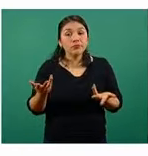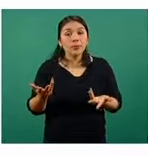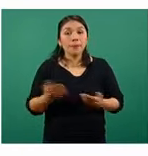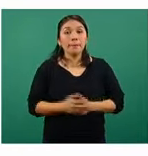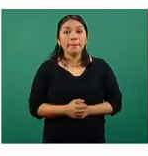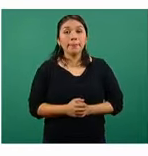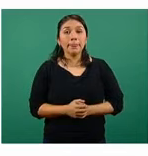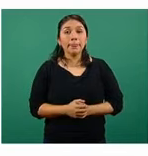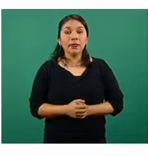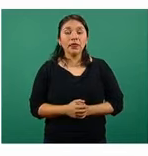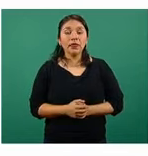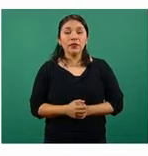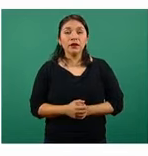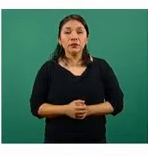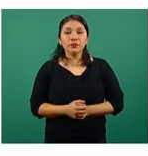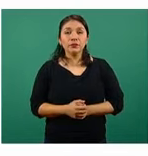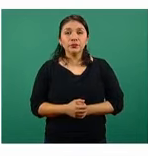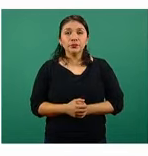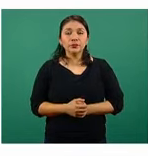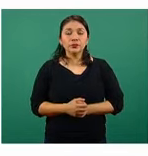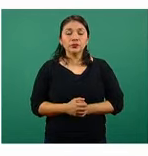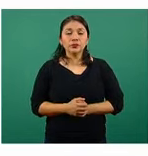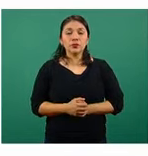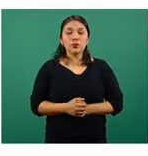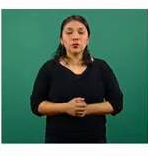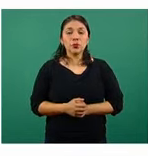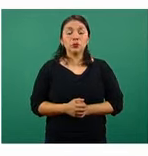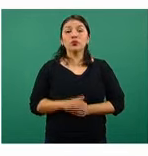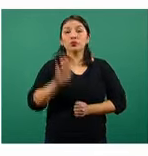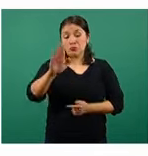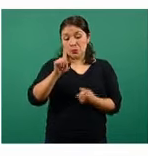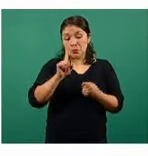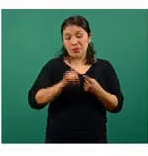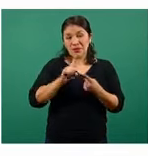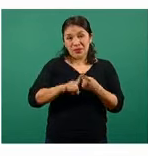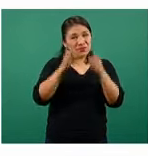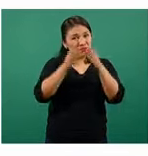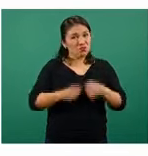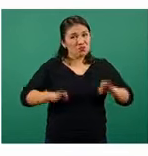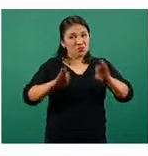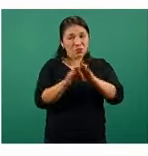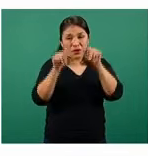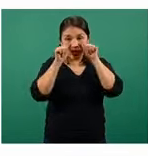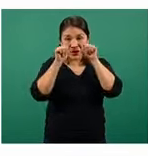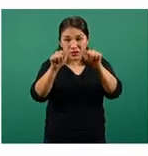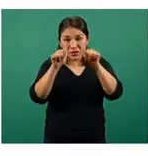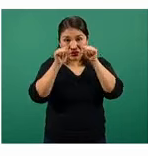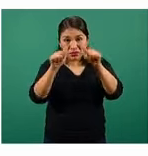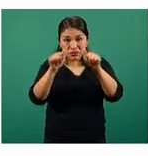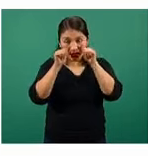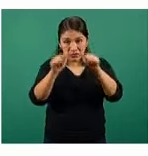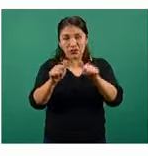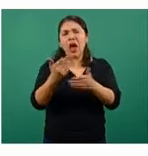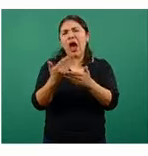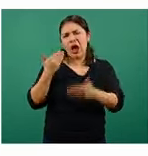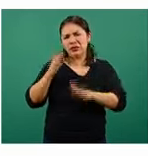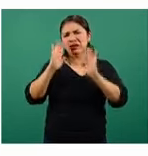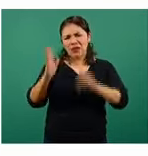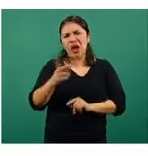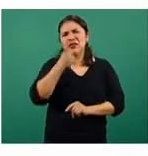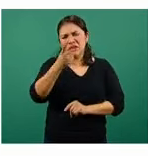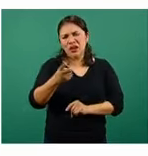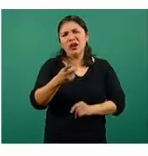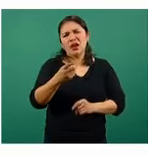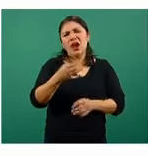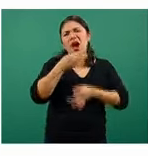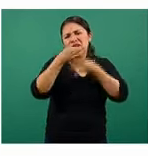de la población de adultos mayores. El primer eje de priorización precisamente ya lo había definido y eso se había comunicado